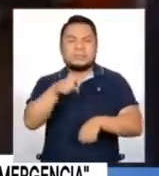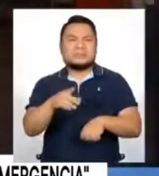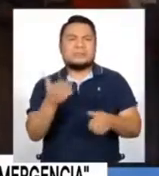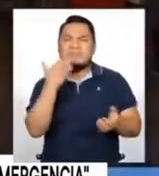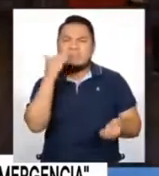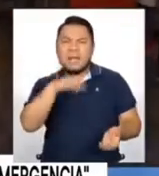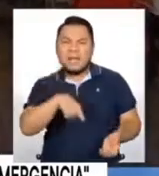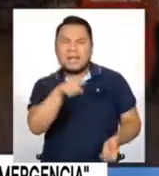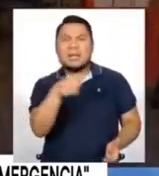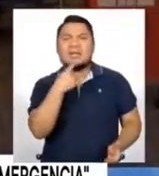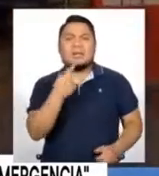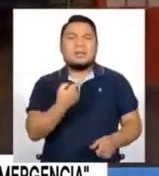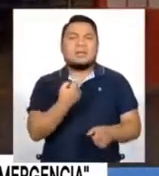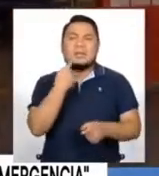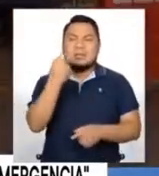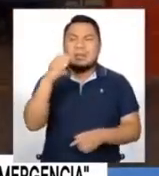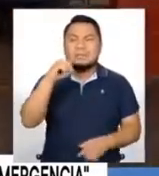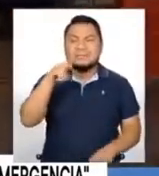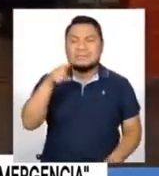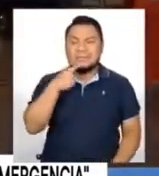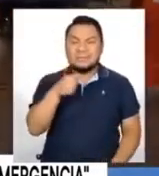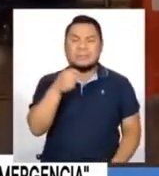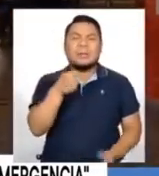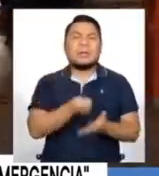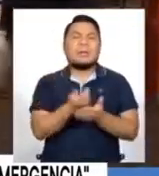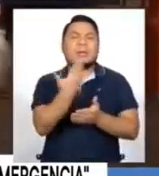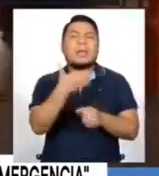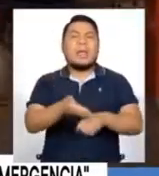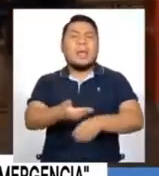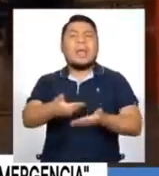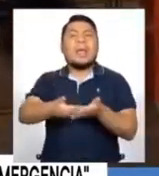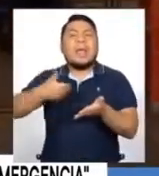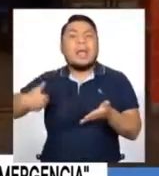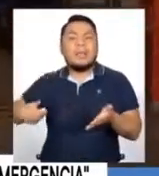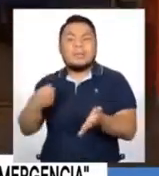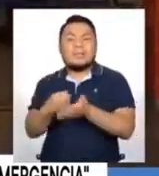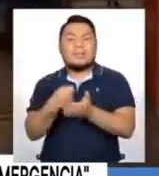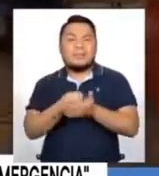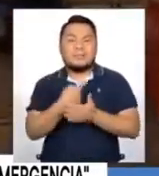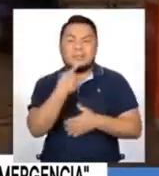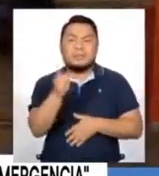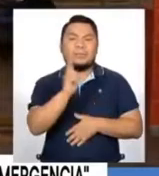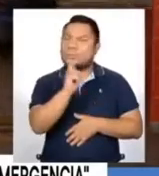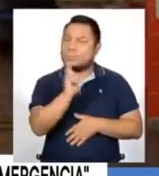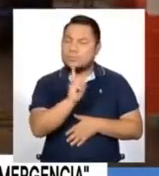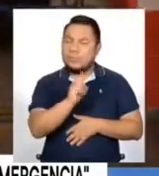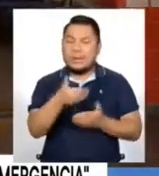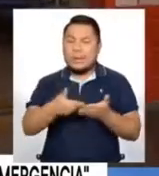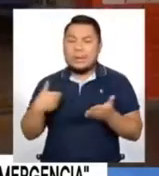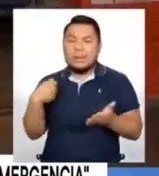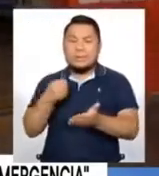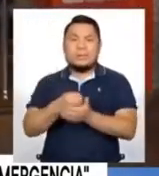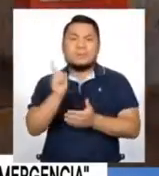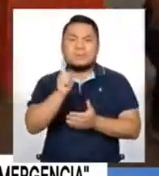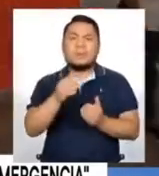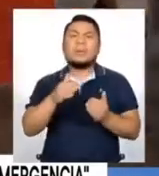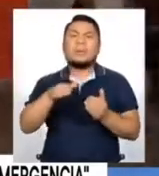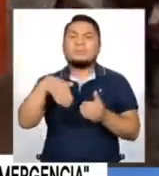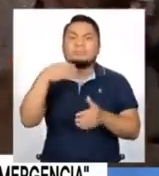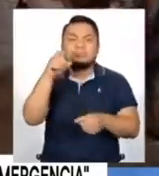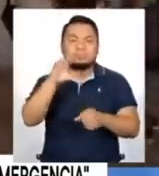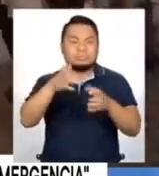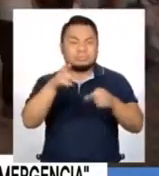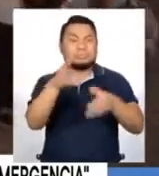irregular, como la que mencionaba el señor Cáceres, de cobros adelantados de pensiones que no están permitidos, o que se cobre